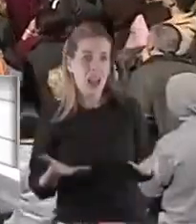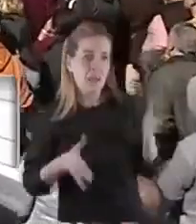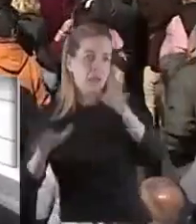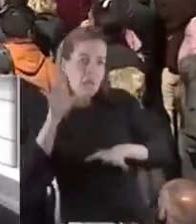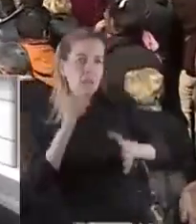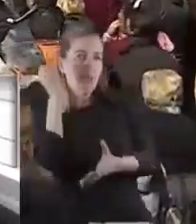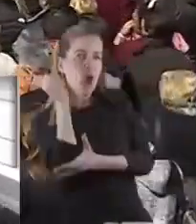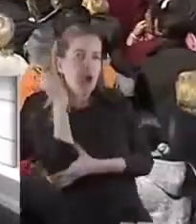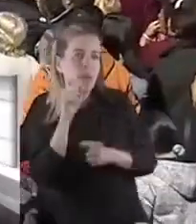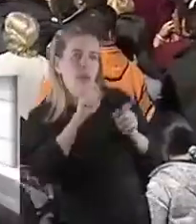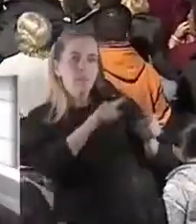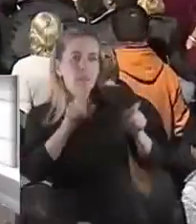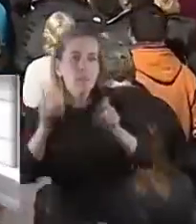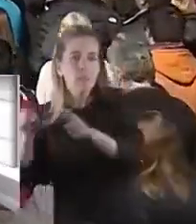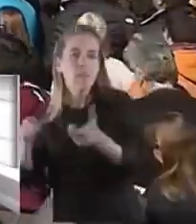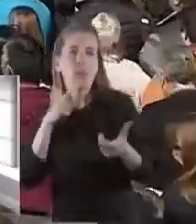llevar sus